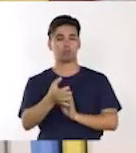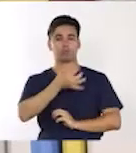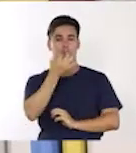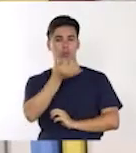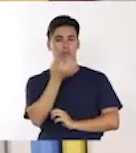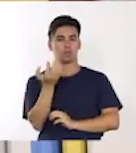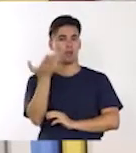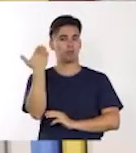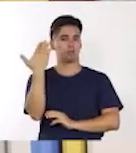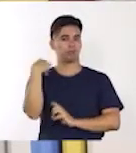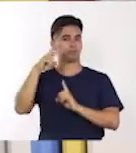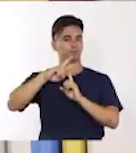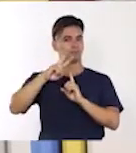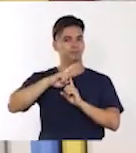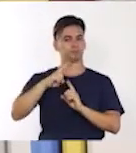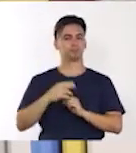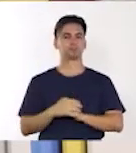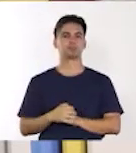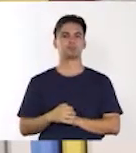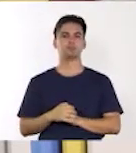en el encuentro anterior.